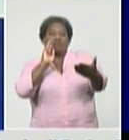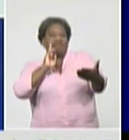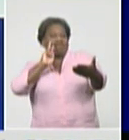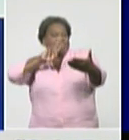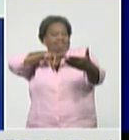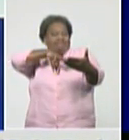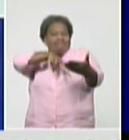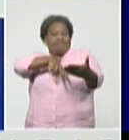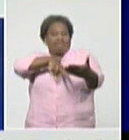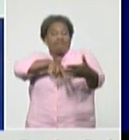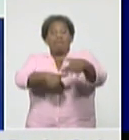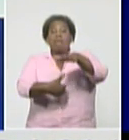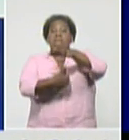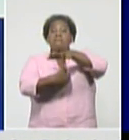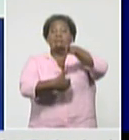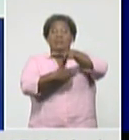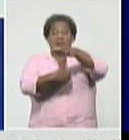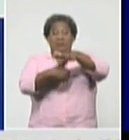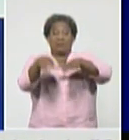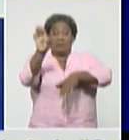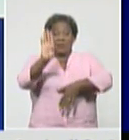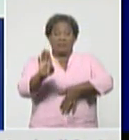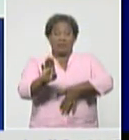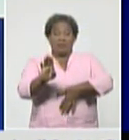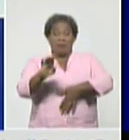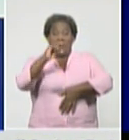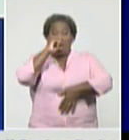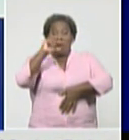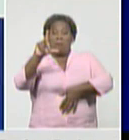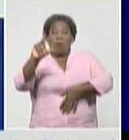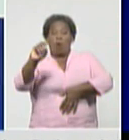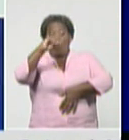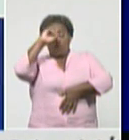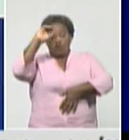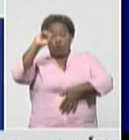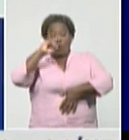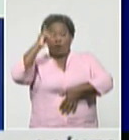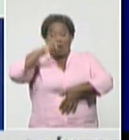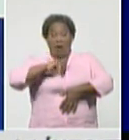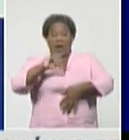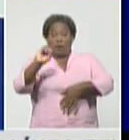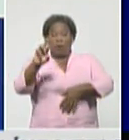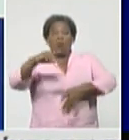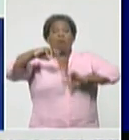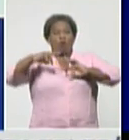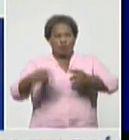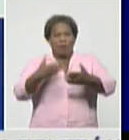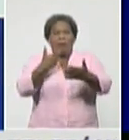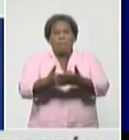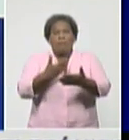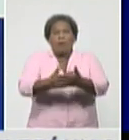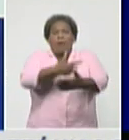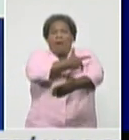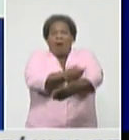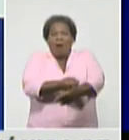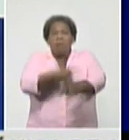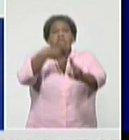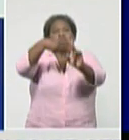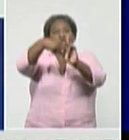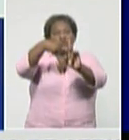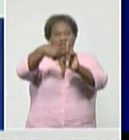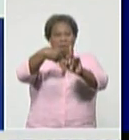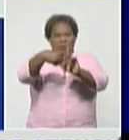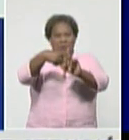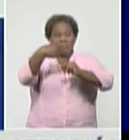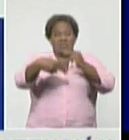el presidente de este país, Jair Bolsonaro, pues volvió a dar positivo en una prueba que se realizó el 22